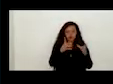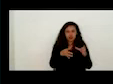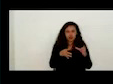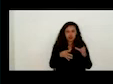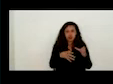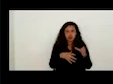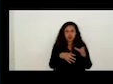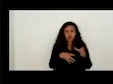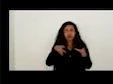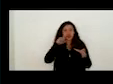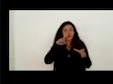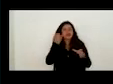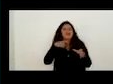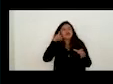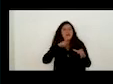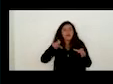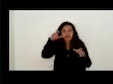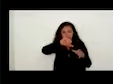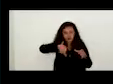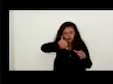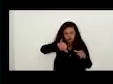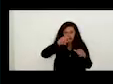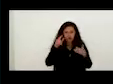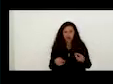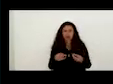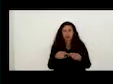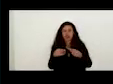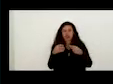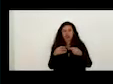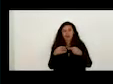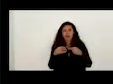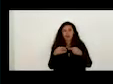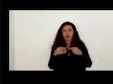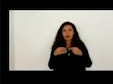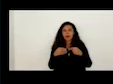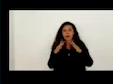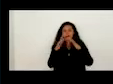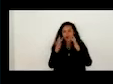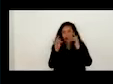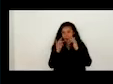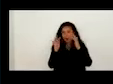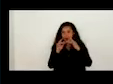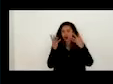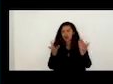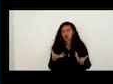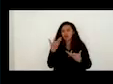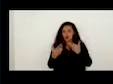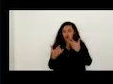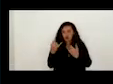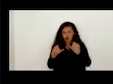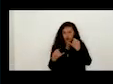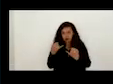unas papas fritas y un jugo. ¿Qué nos aportan estos productos? Una alta cantidad de